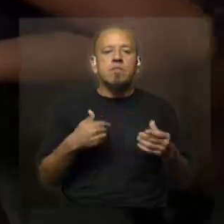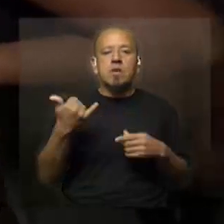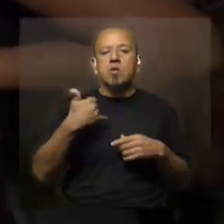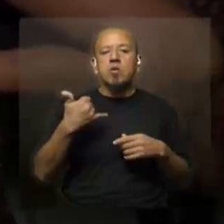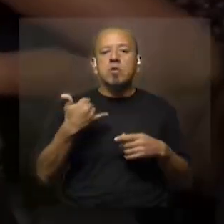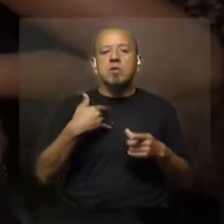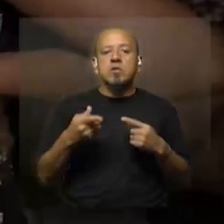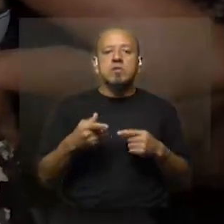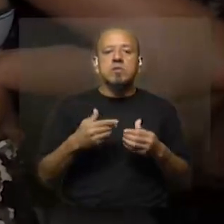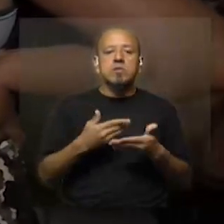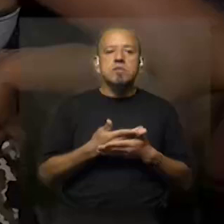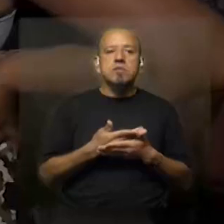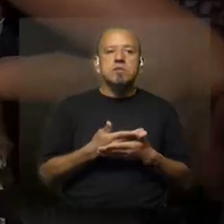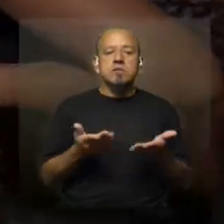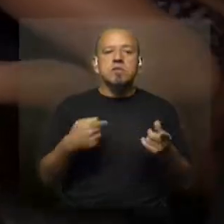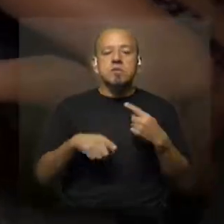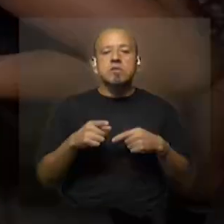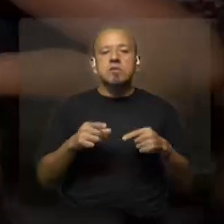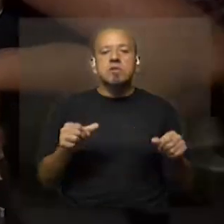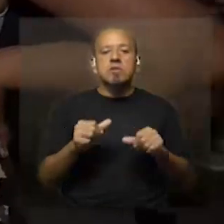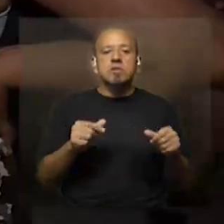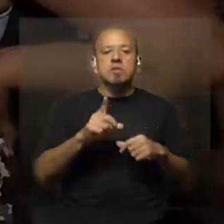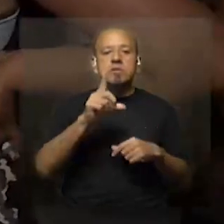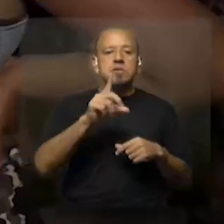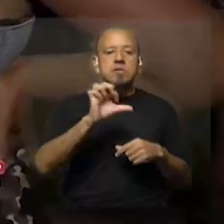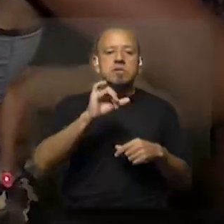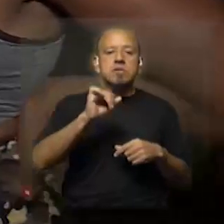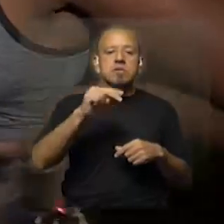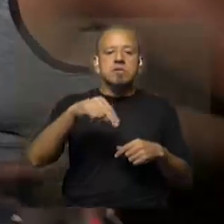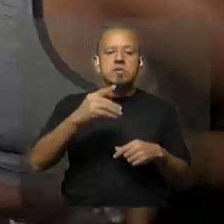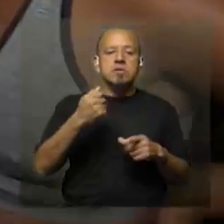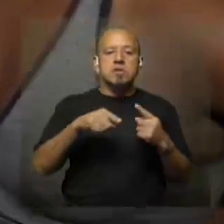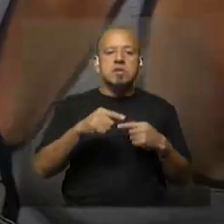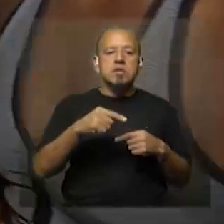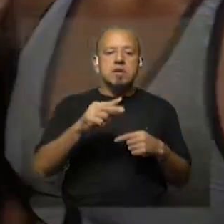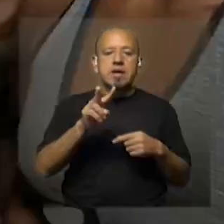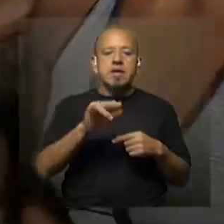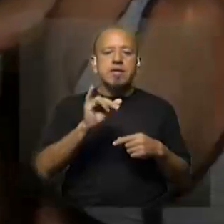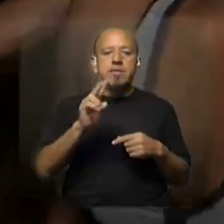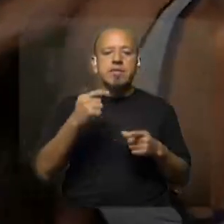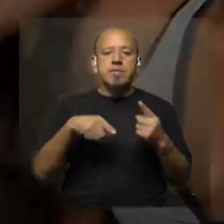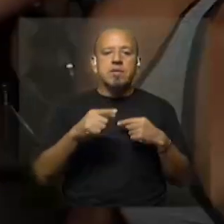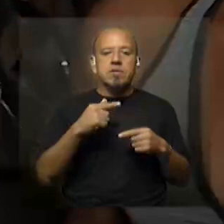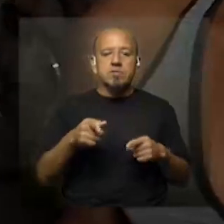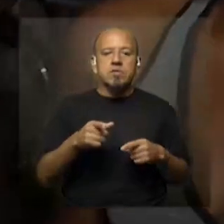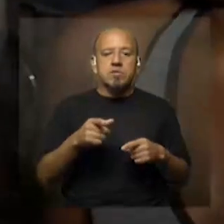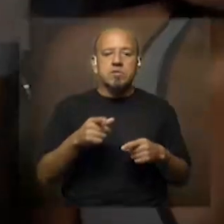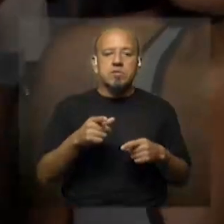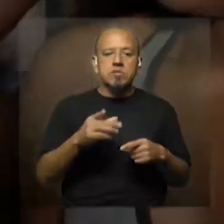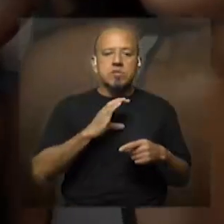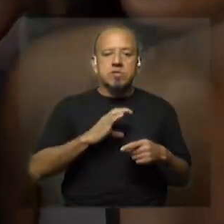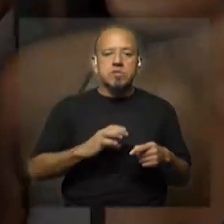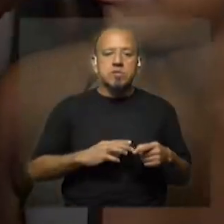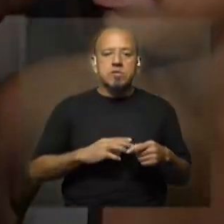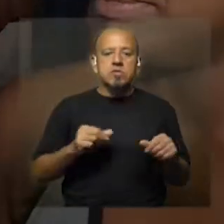van a ser las partes del espectáculo de Leyenda Viva. ¿Cómo se divide? Bueno, en sí nosotros vamos a hacer algo característico que no se